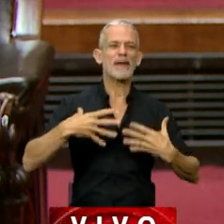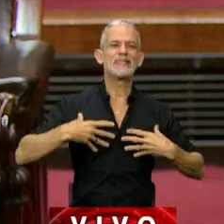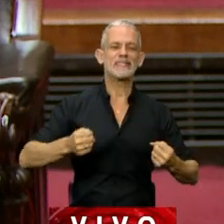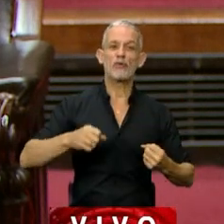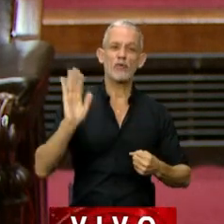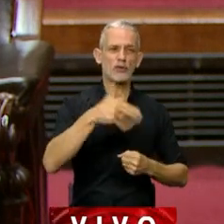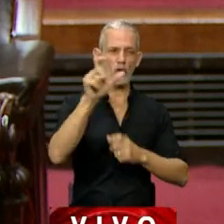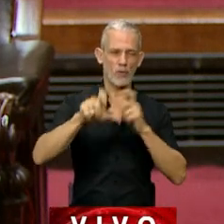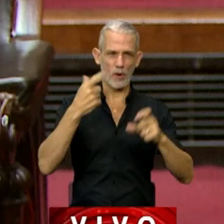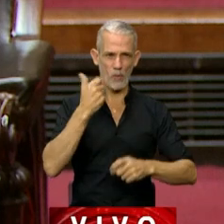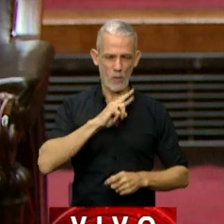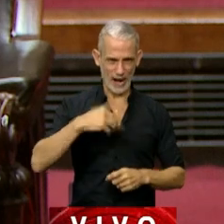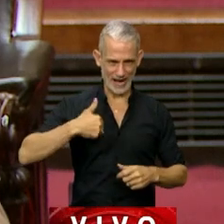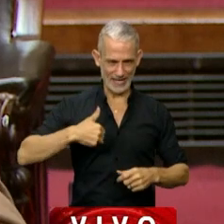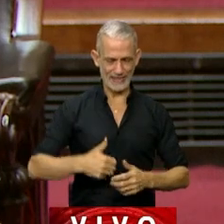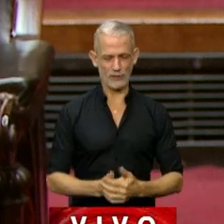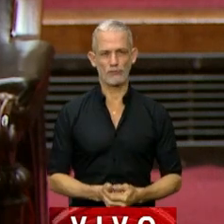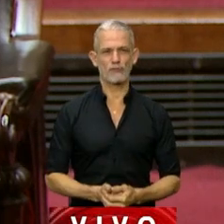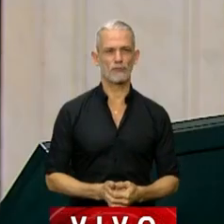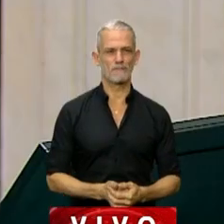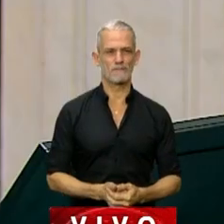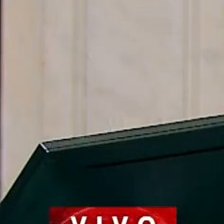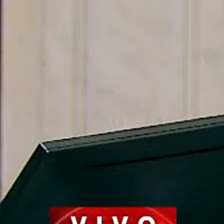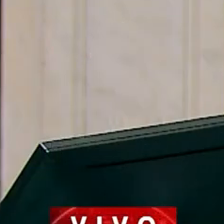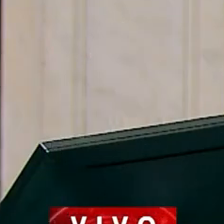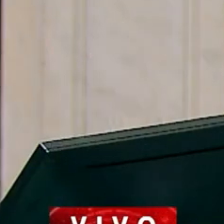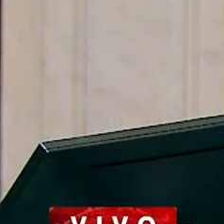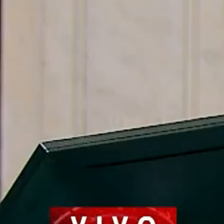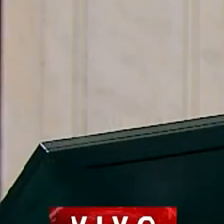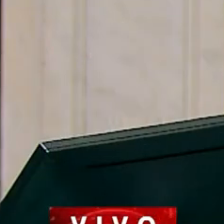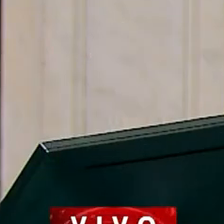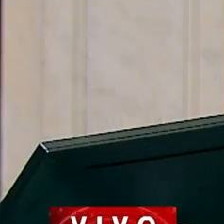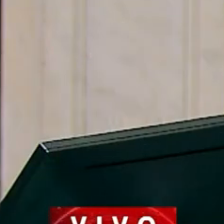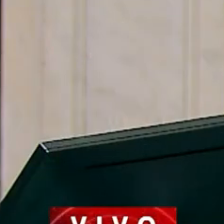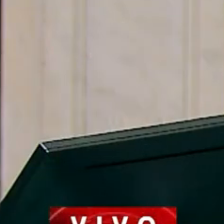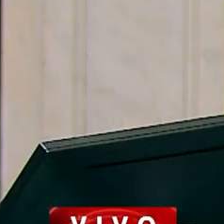de todos los argentinos. Muchas gracias, presidente. Gracias, diputado Goyán.